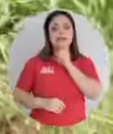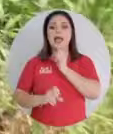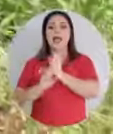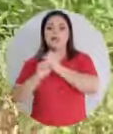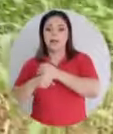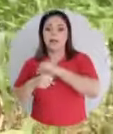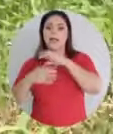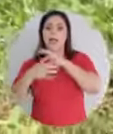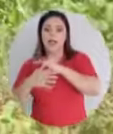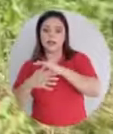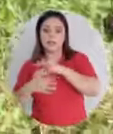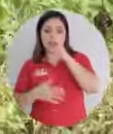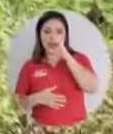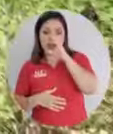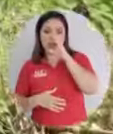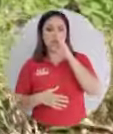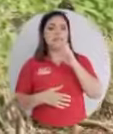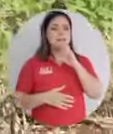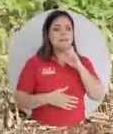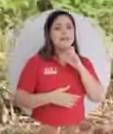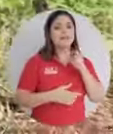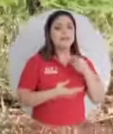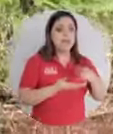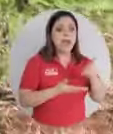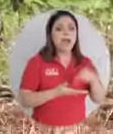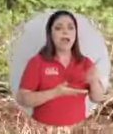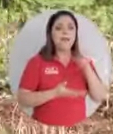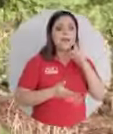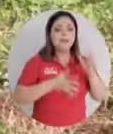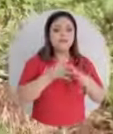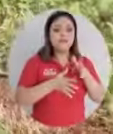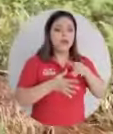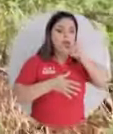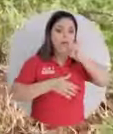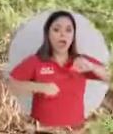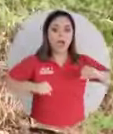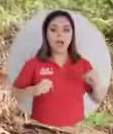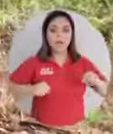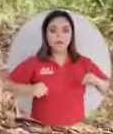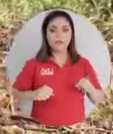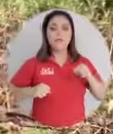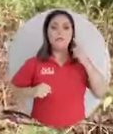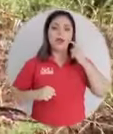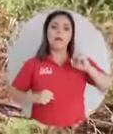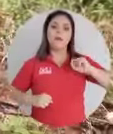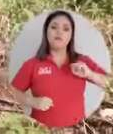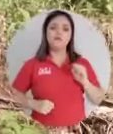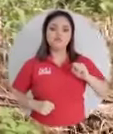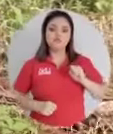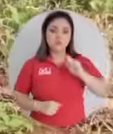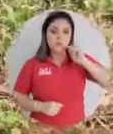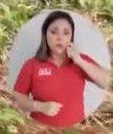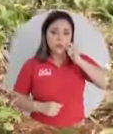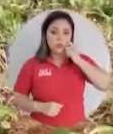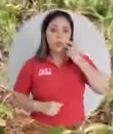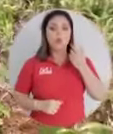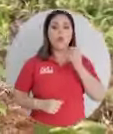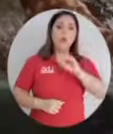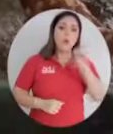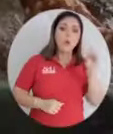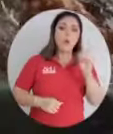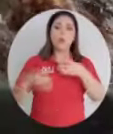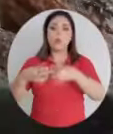costoso la producción de carne de cerdo y más costosa la cría de aves, ya sea para consumo de carne de